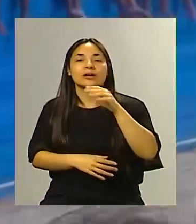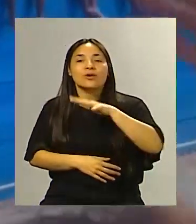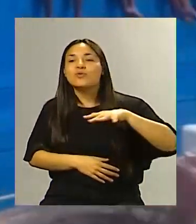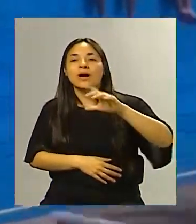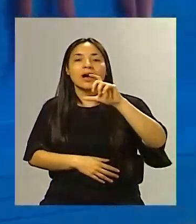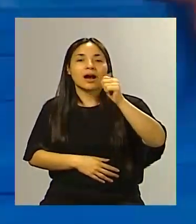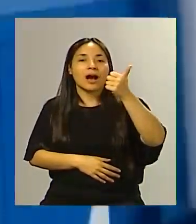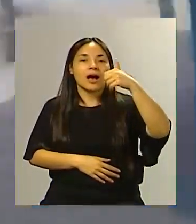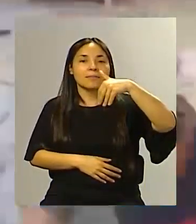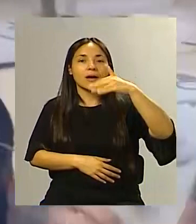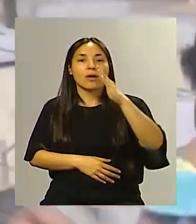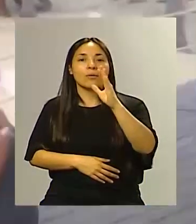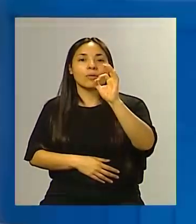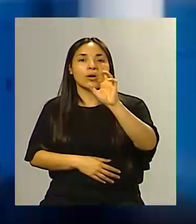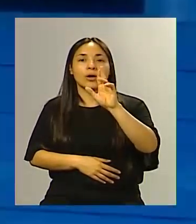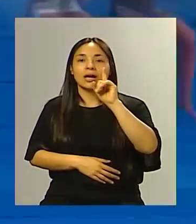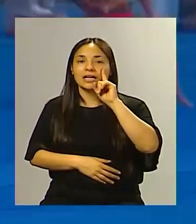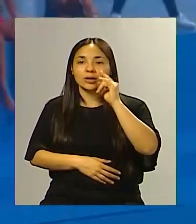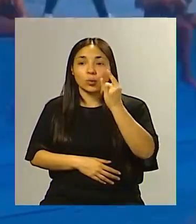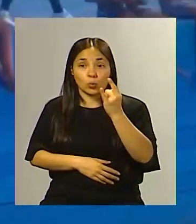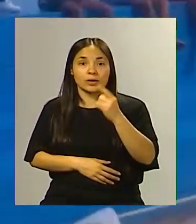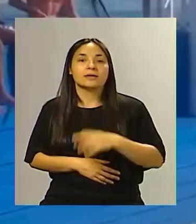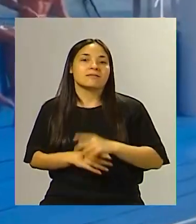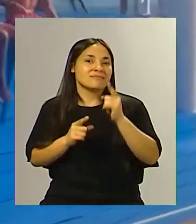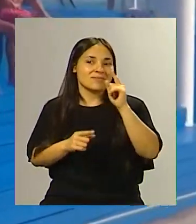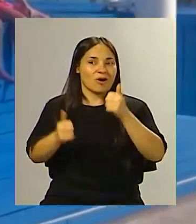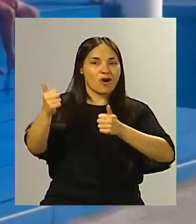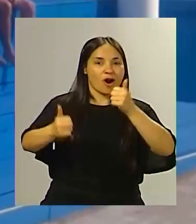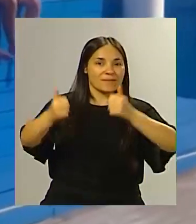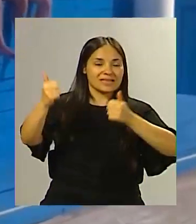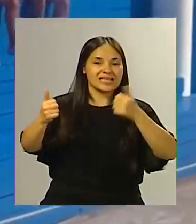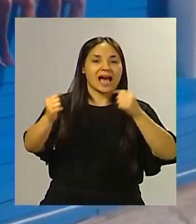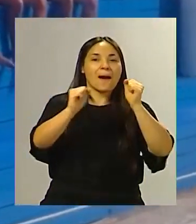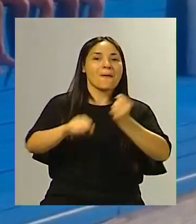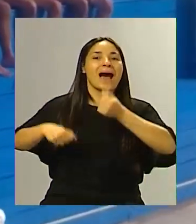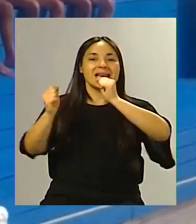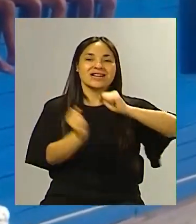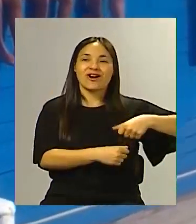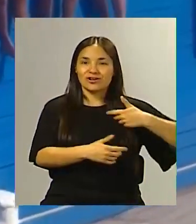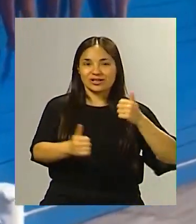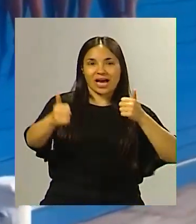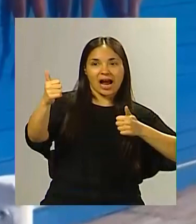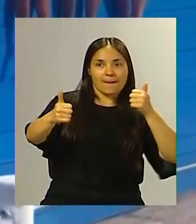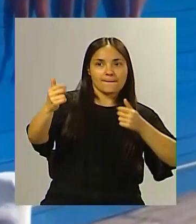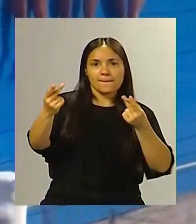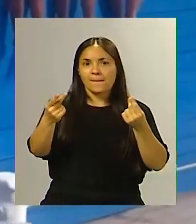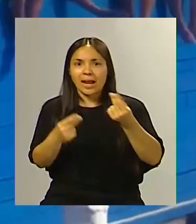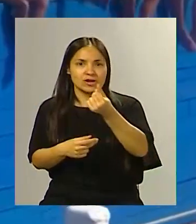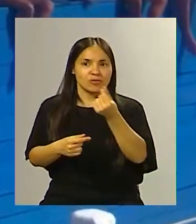compite en forma de igual a igual, por así decirlo, con Bariloche. Con Bariloche, sí. Que tienen un precio